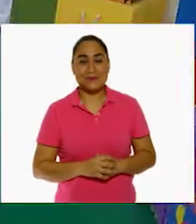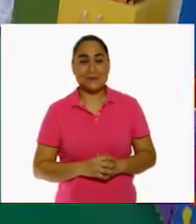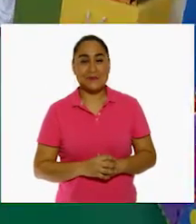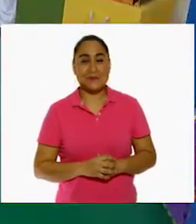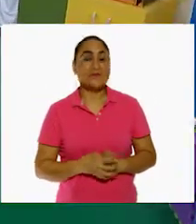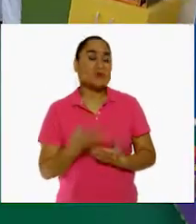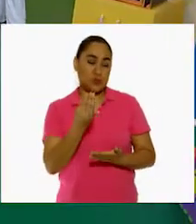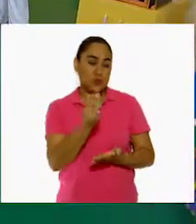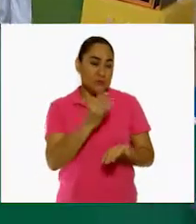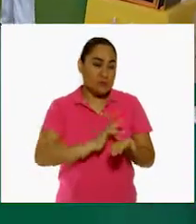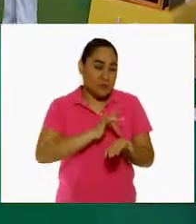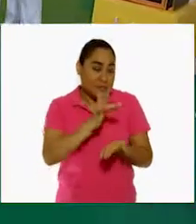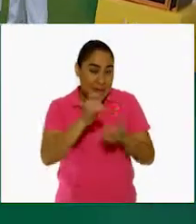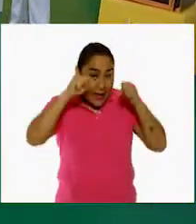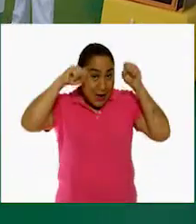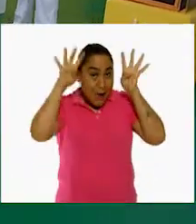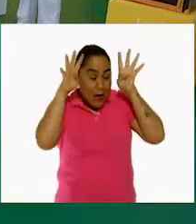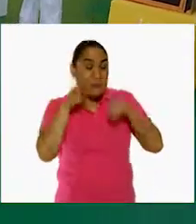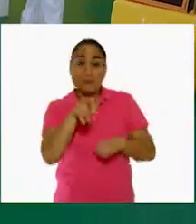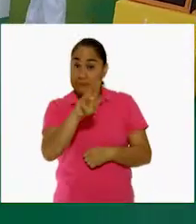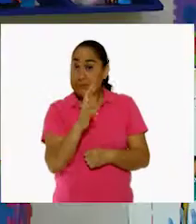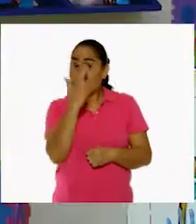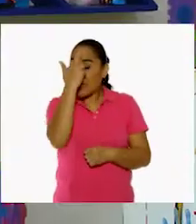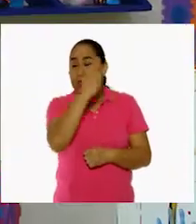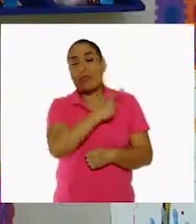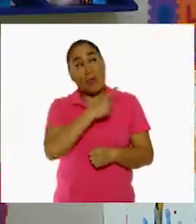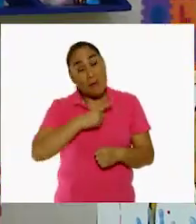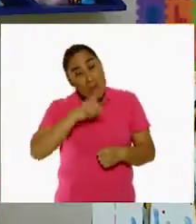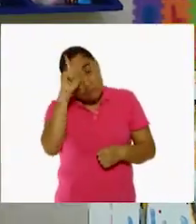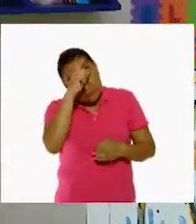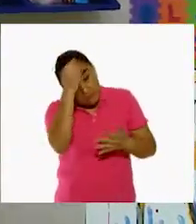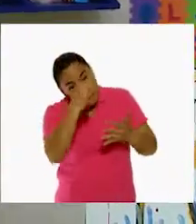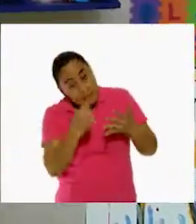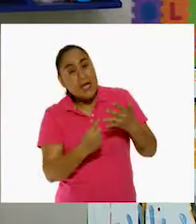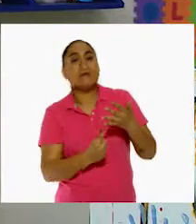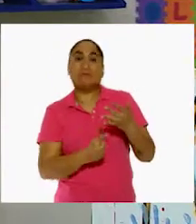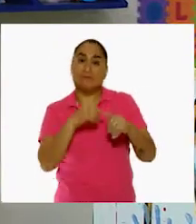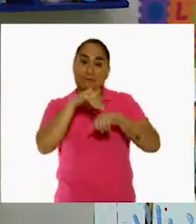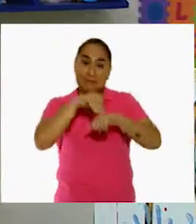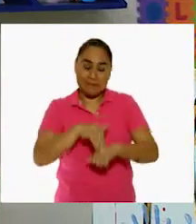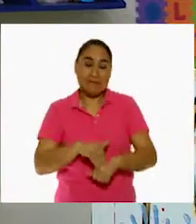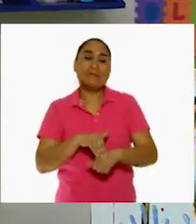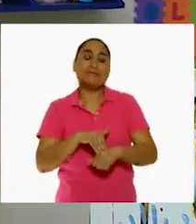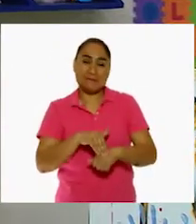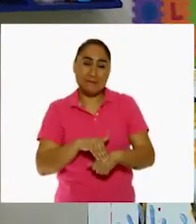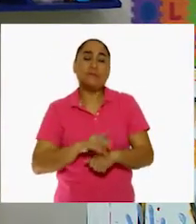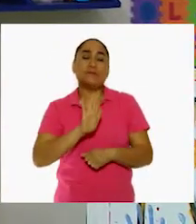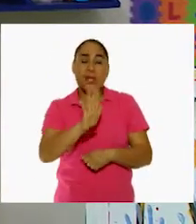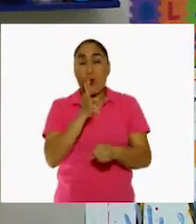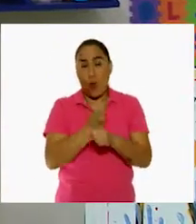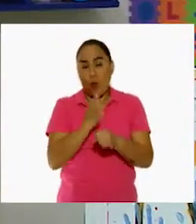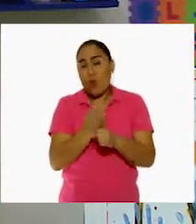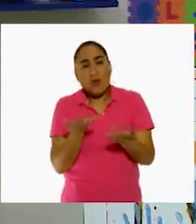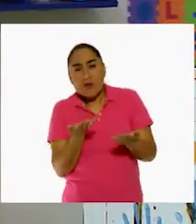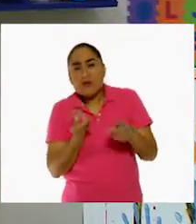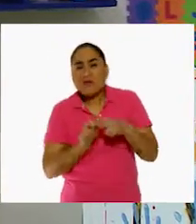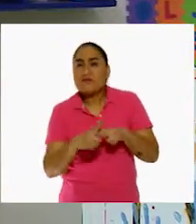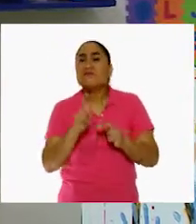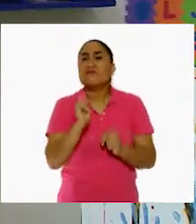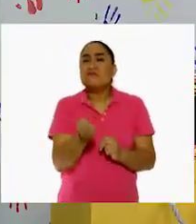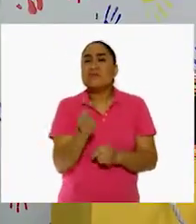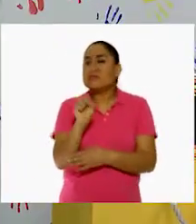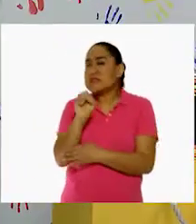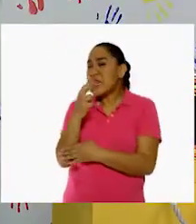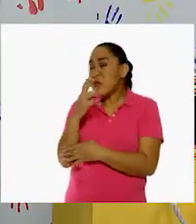Ay, muchas gracias, Ajolisto. Recuerden seguir sus recomendaciones y sus indicaciones. Bueno, ¿cómo vamos a comenzar, Sergio? Perfecto,